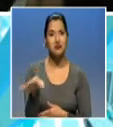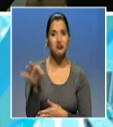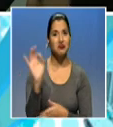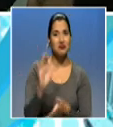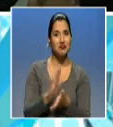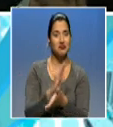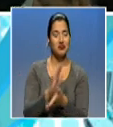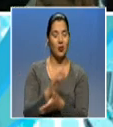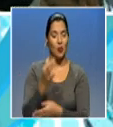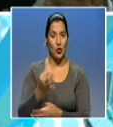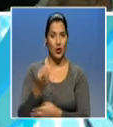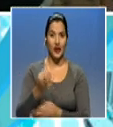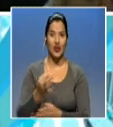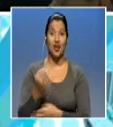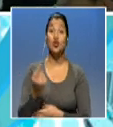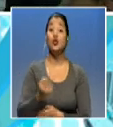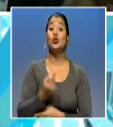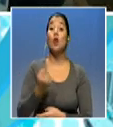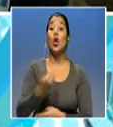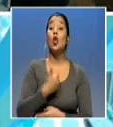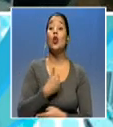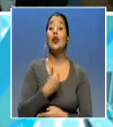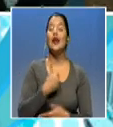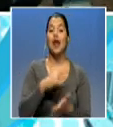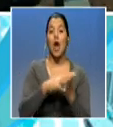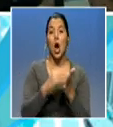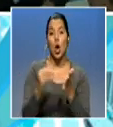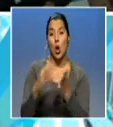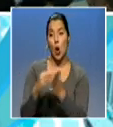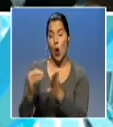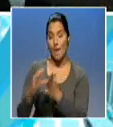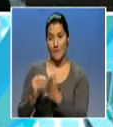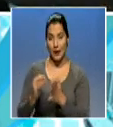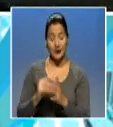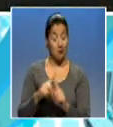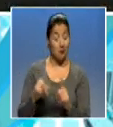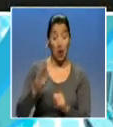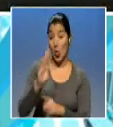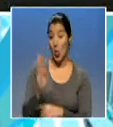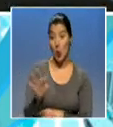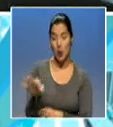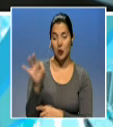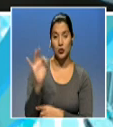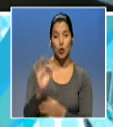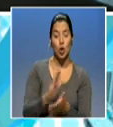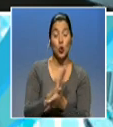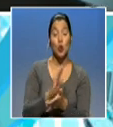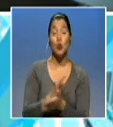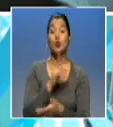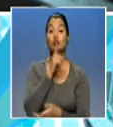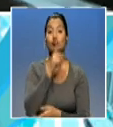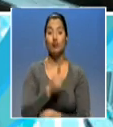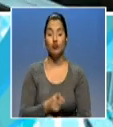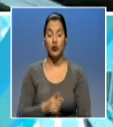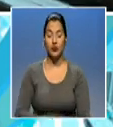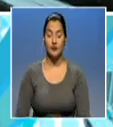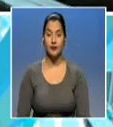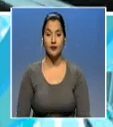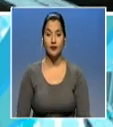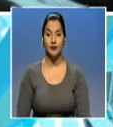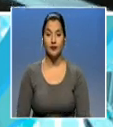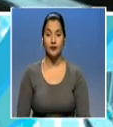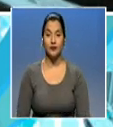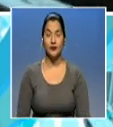que existían eran diversas copias de un documento original que brilló siempre por su ausencia.